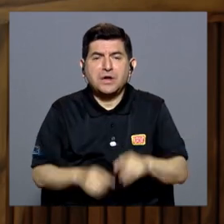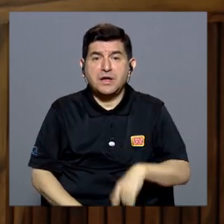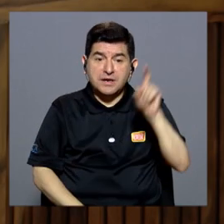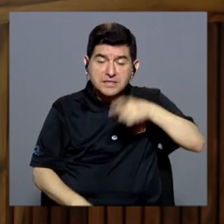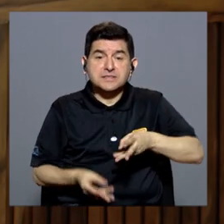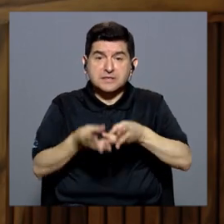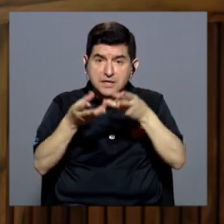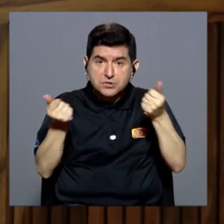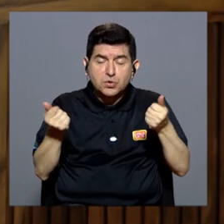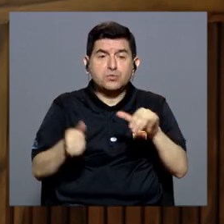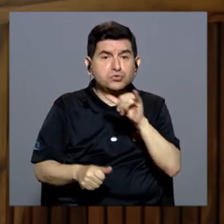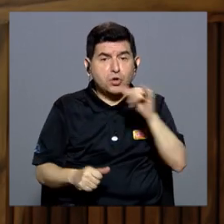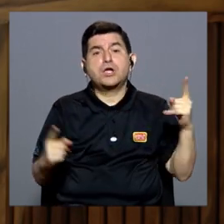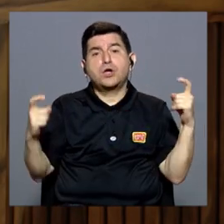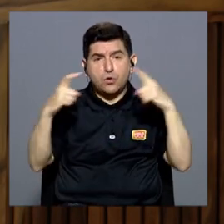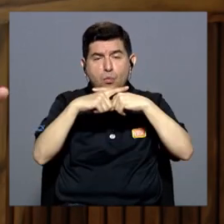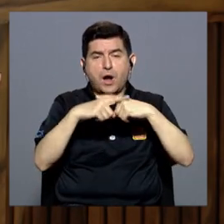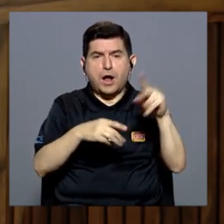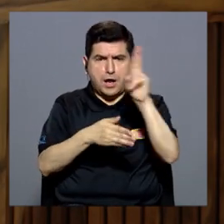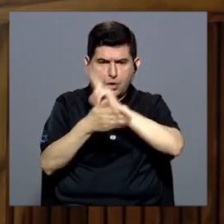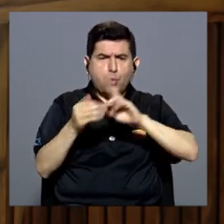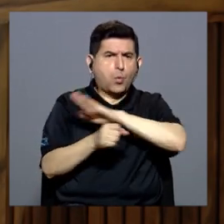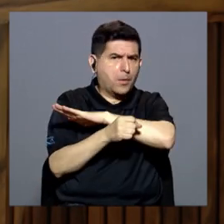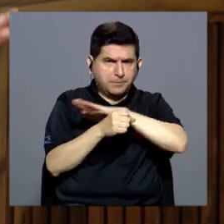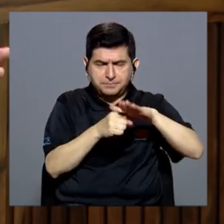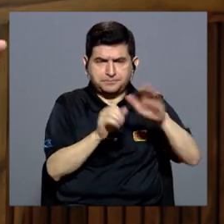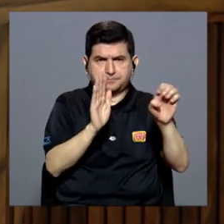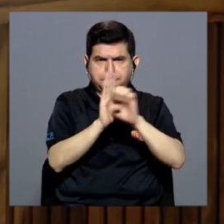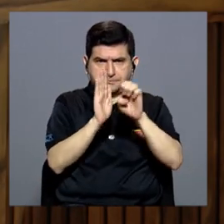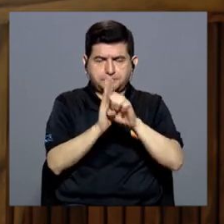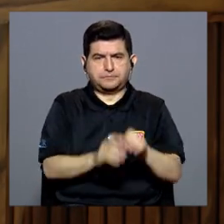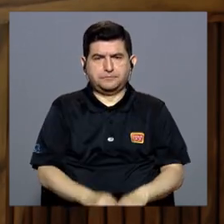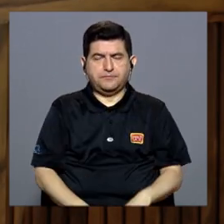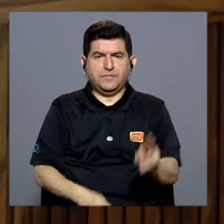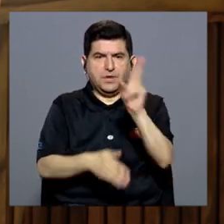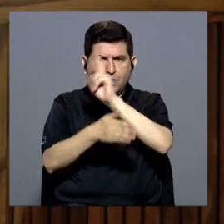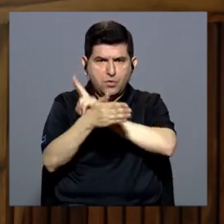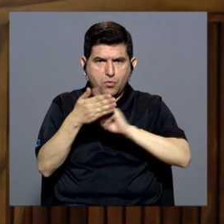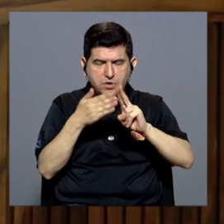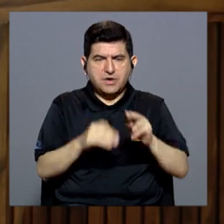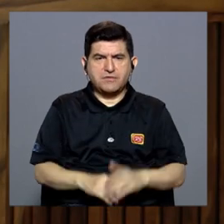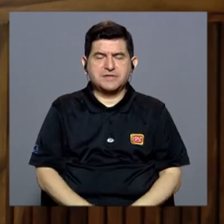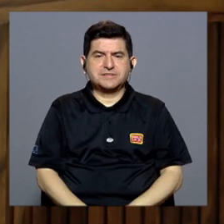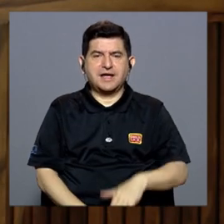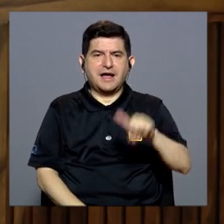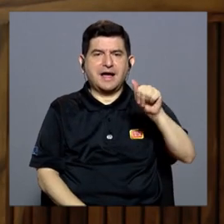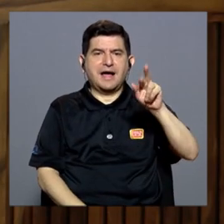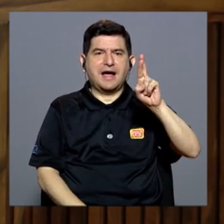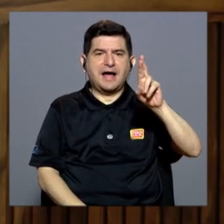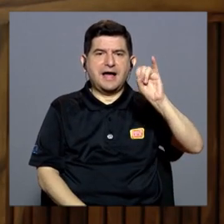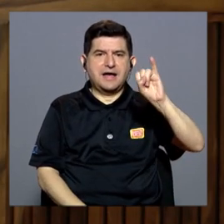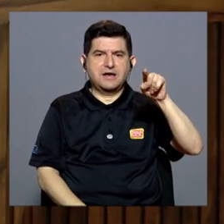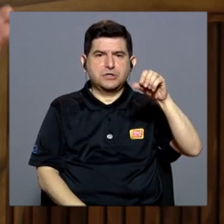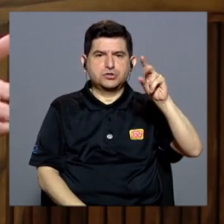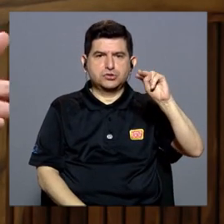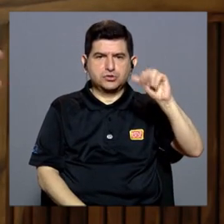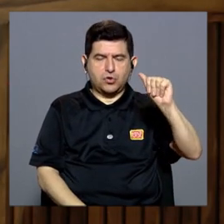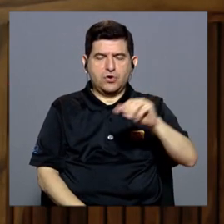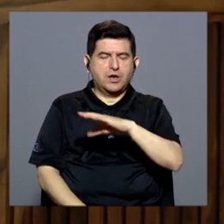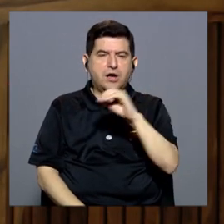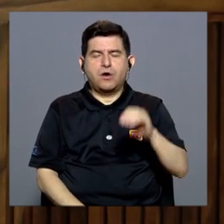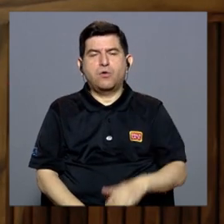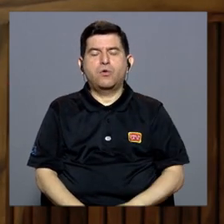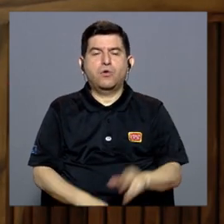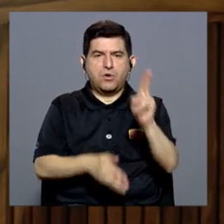complejas. Entonces, hay universidades enteras, por ejemplo, la Universidad del Estado de Arizona o la Universidad Rice